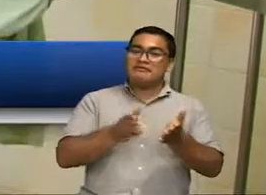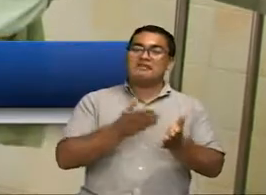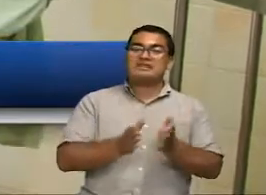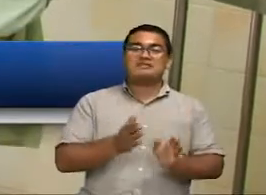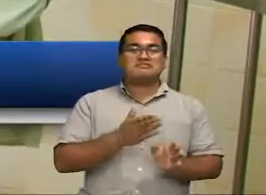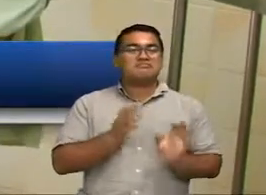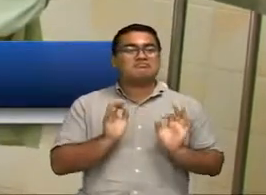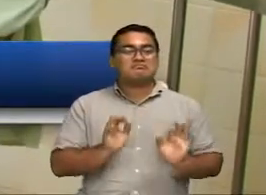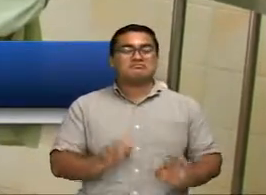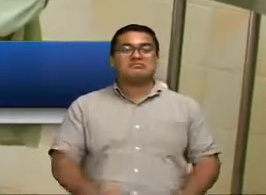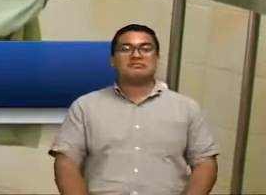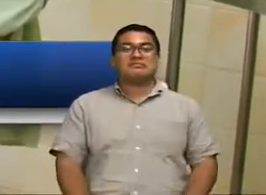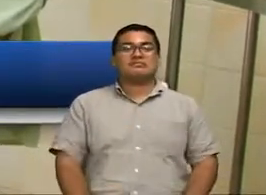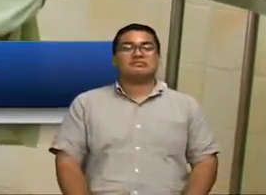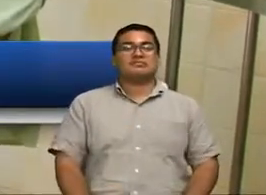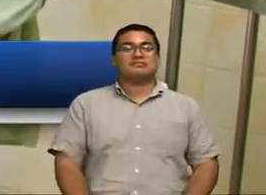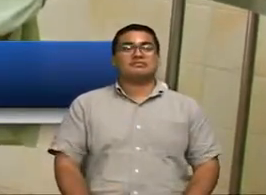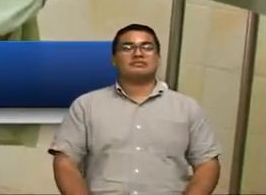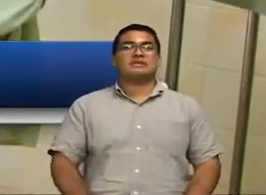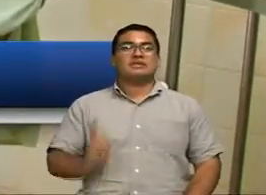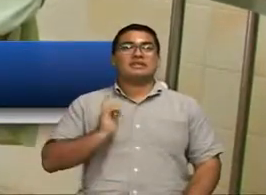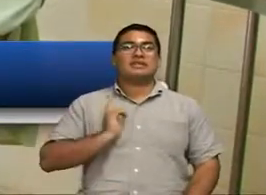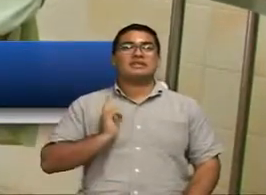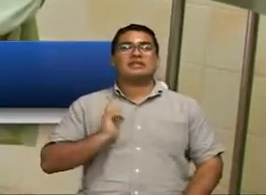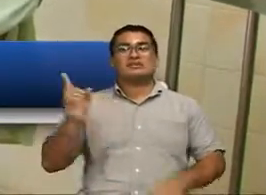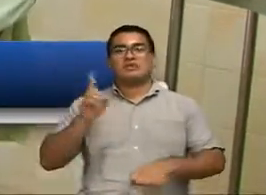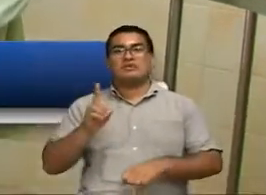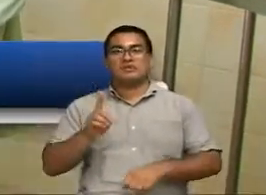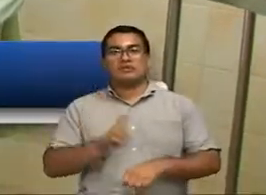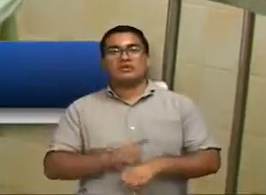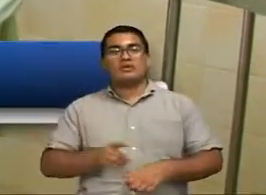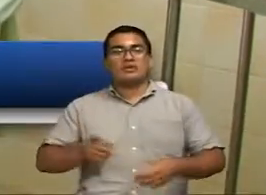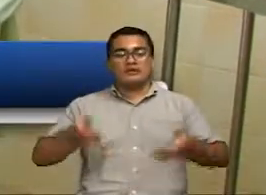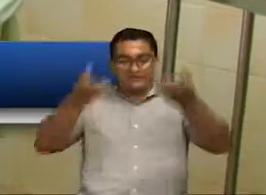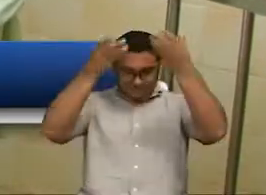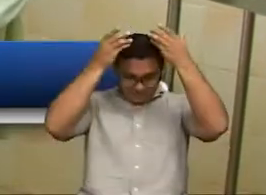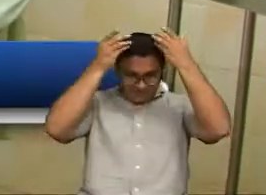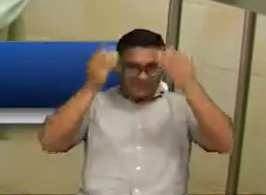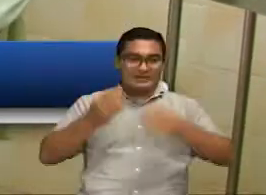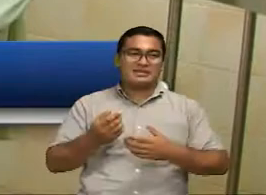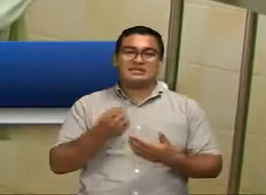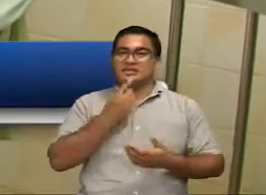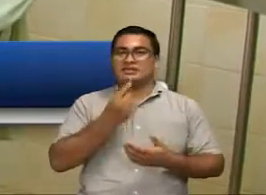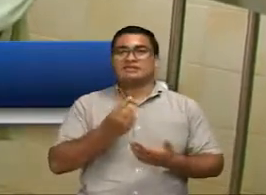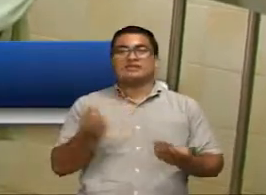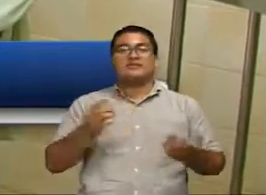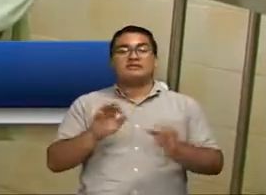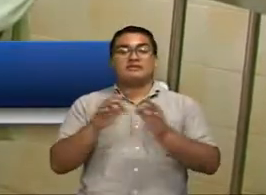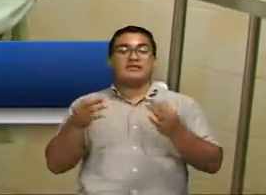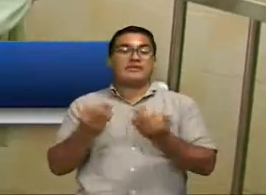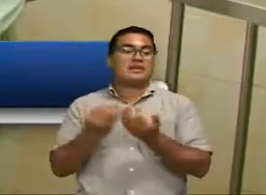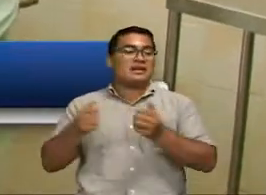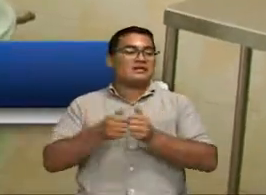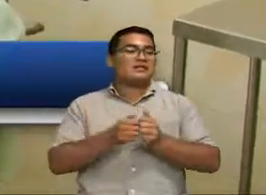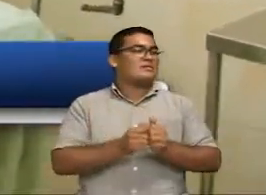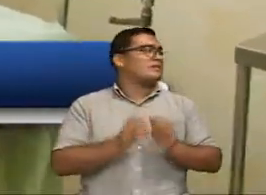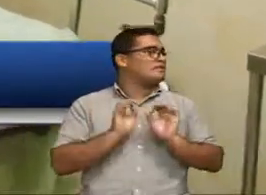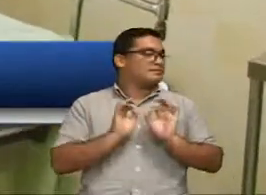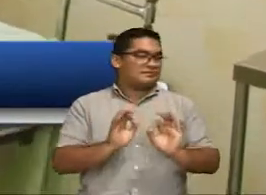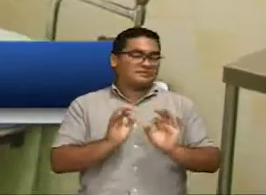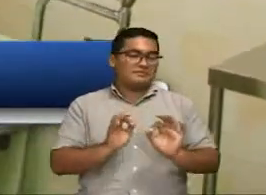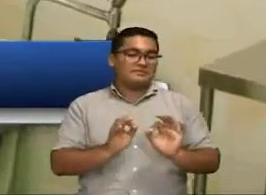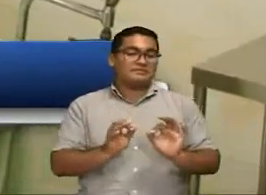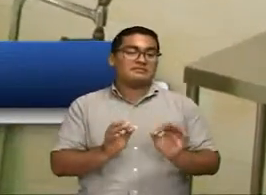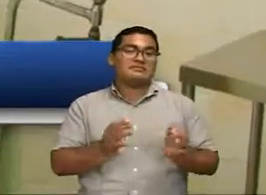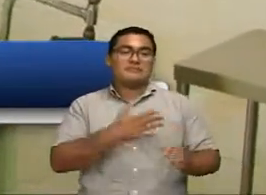fácil, y cuentan con el apoyo de los doctores, las enfermeras y por supuesto de un familiar, y si